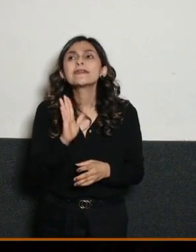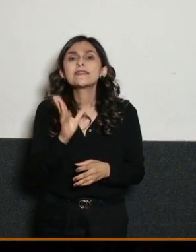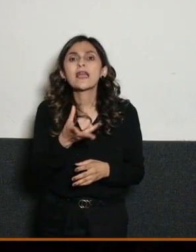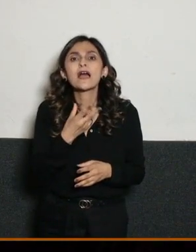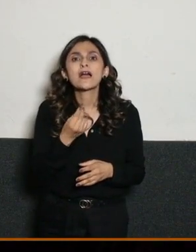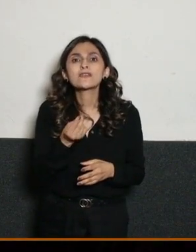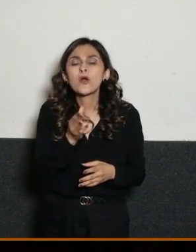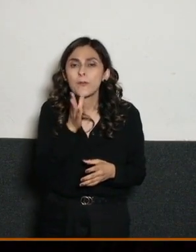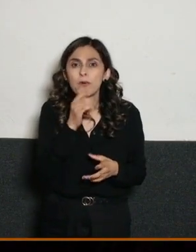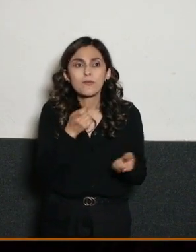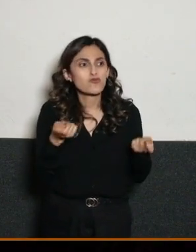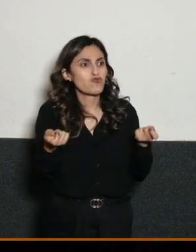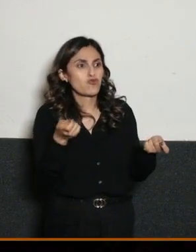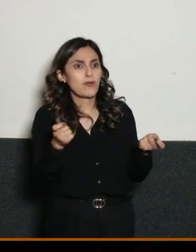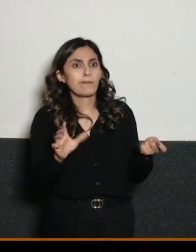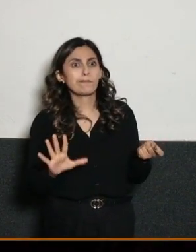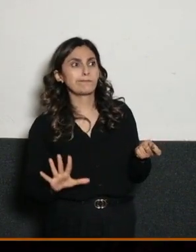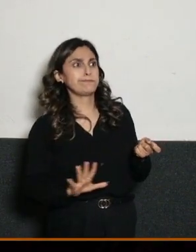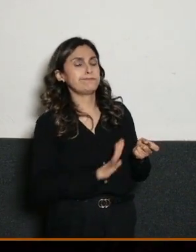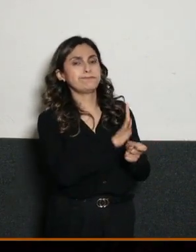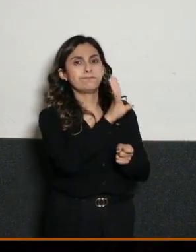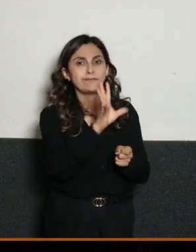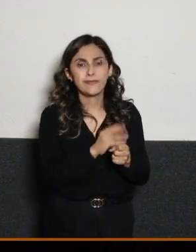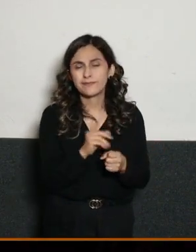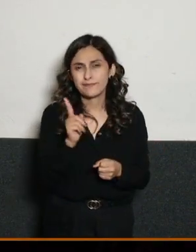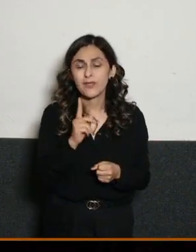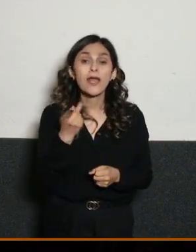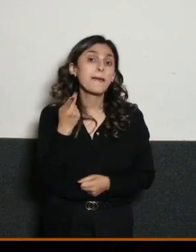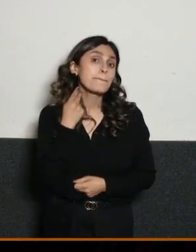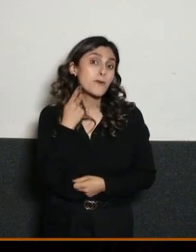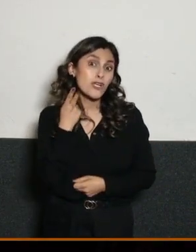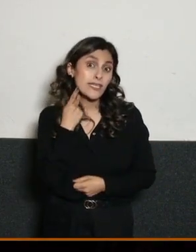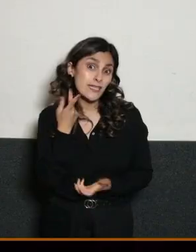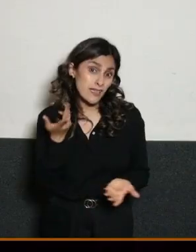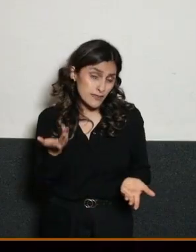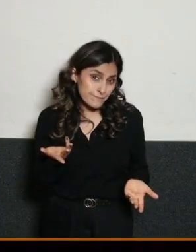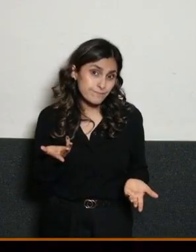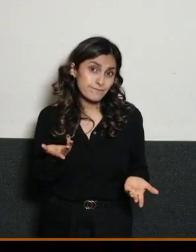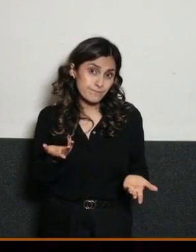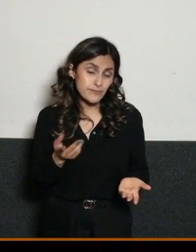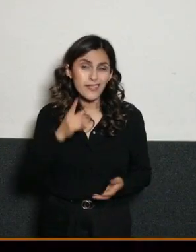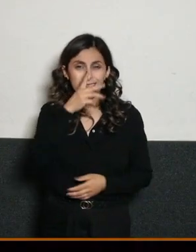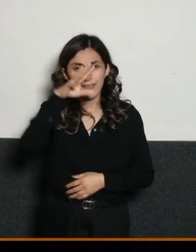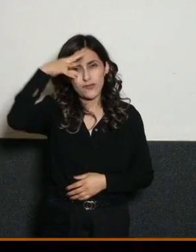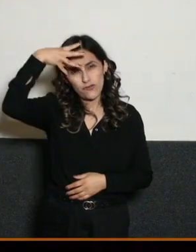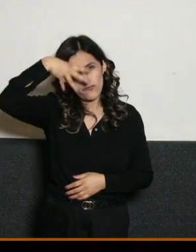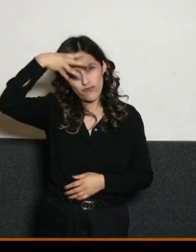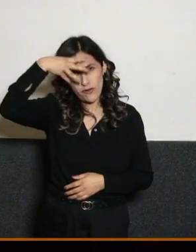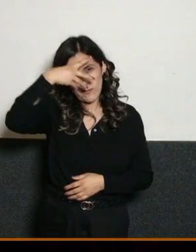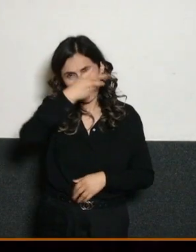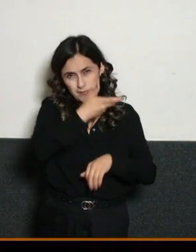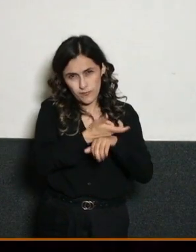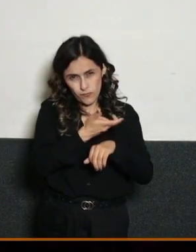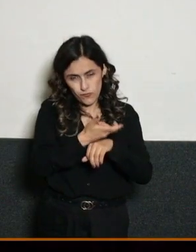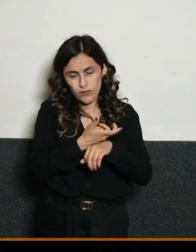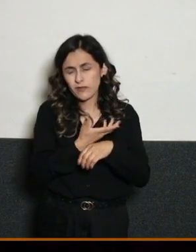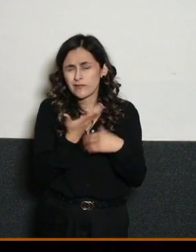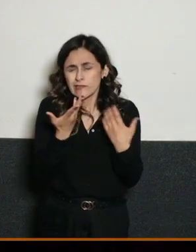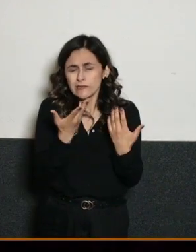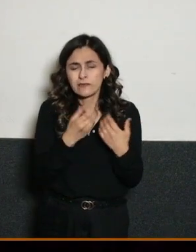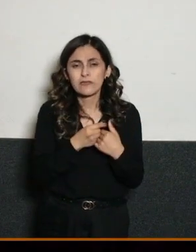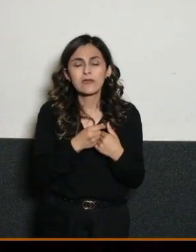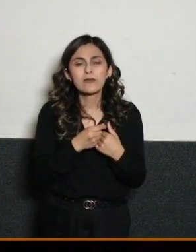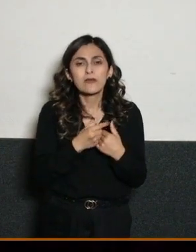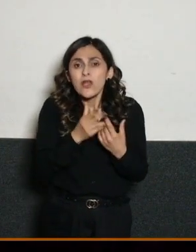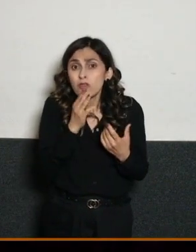todas las variables. Imagínense ahora, por ejemplo, cuestiones políticas, ¿no? Lo que está pasando con Trump, lo que está pasando en muchísimas áreas